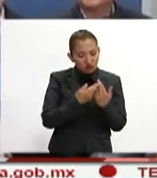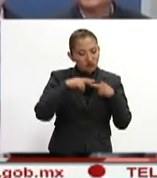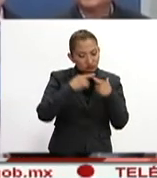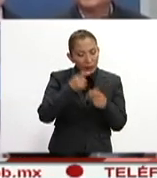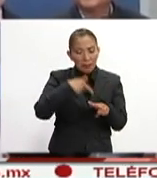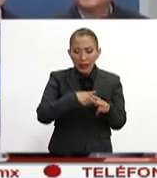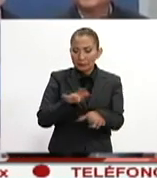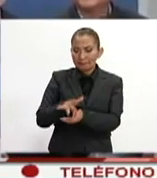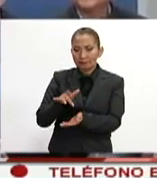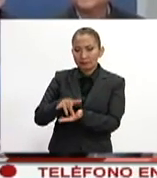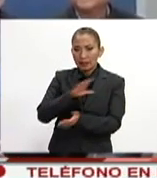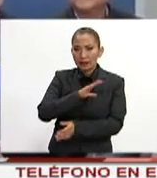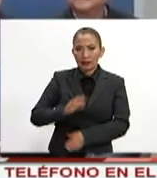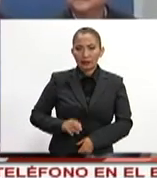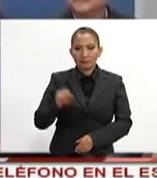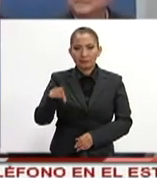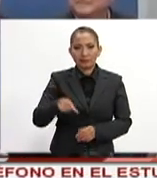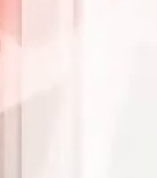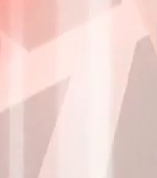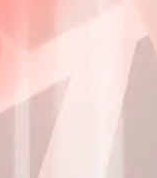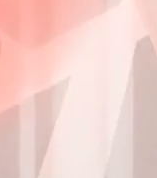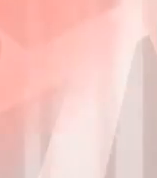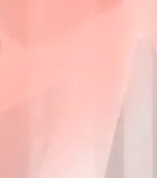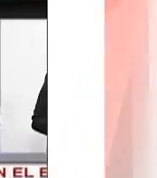para respaldar al candidato.